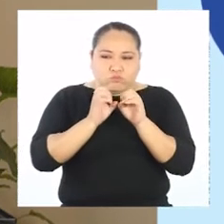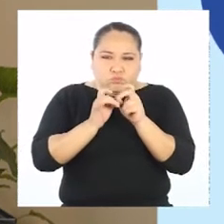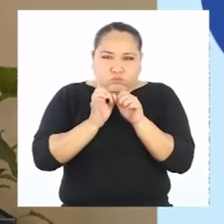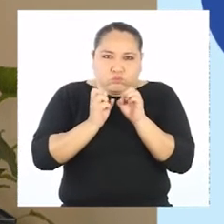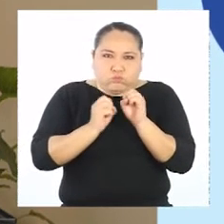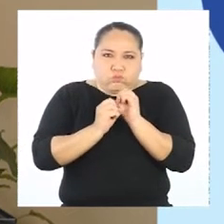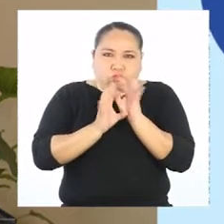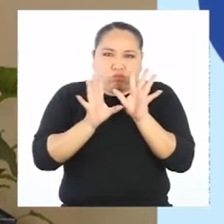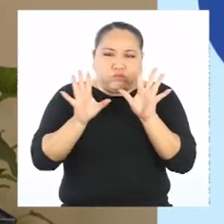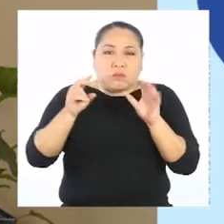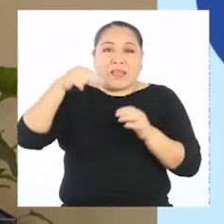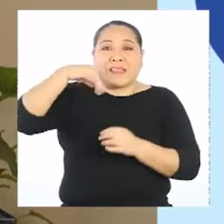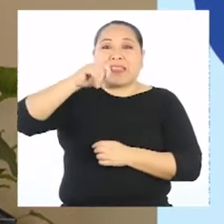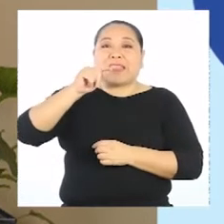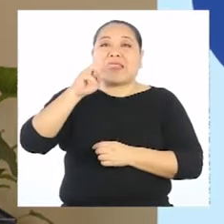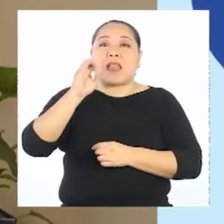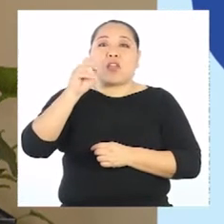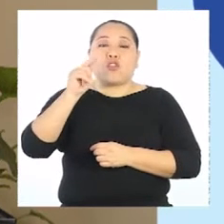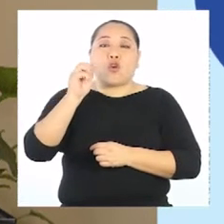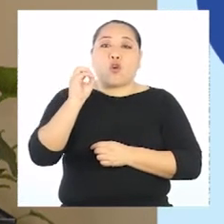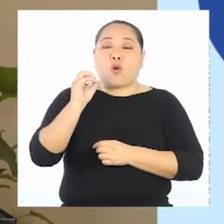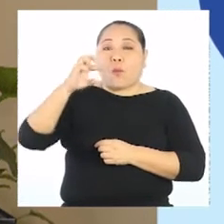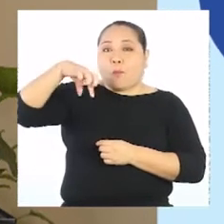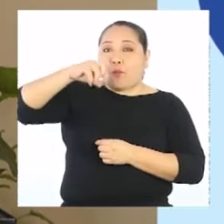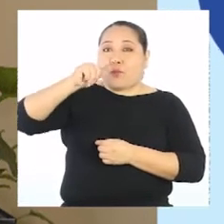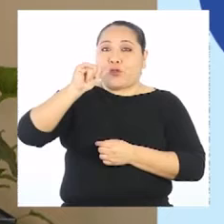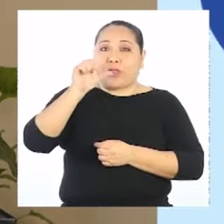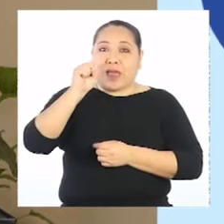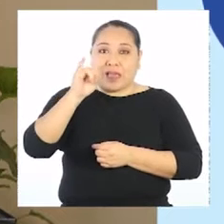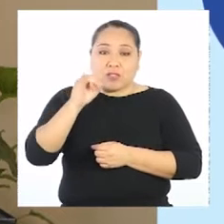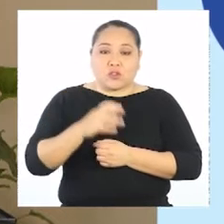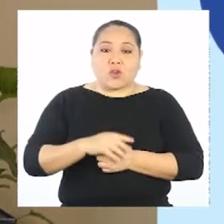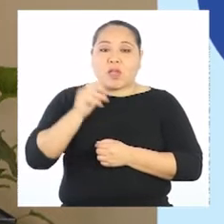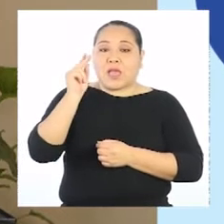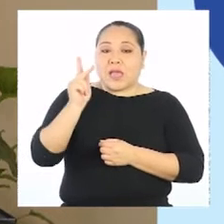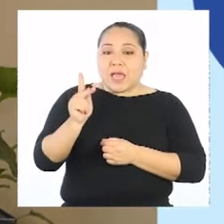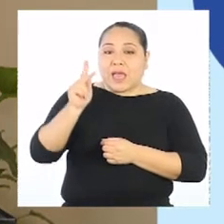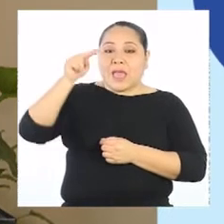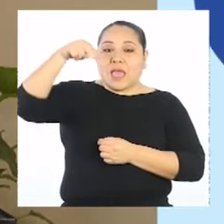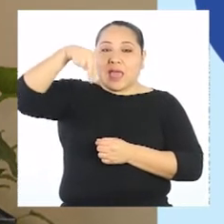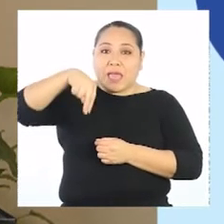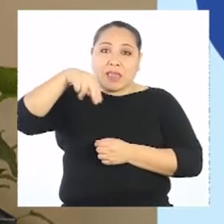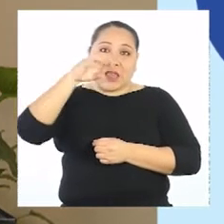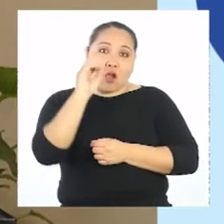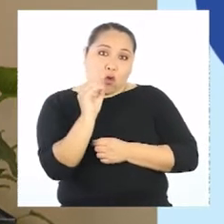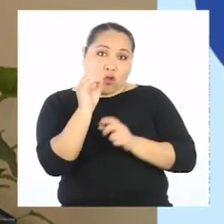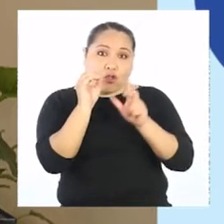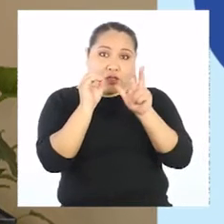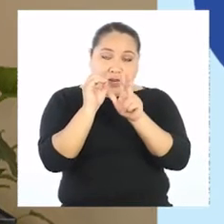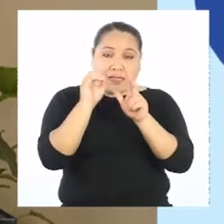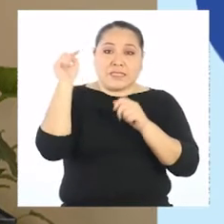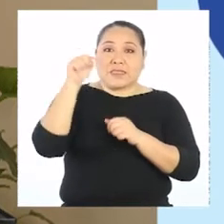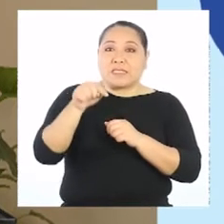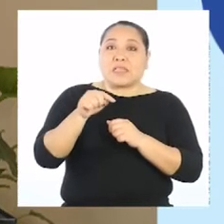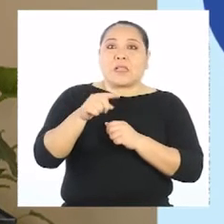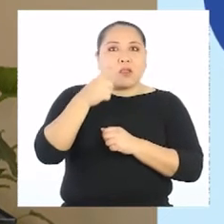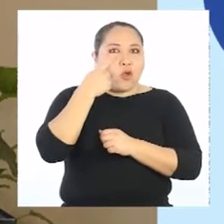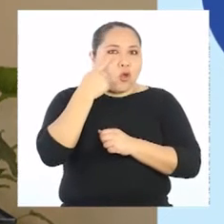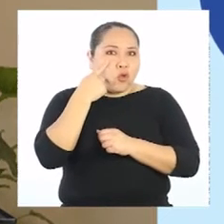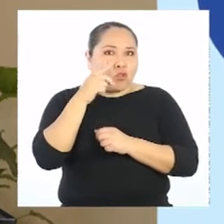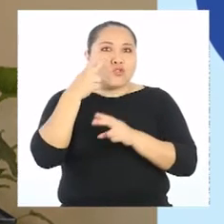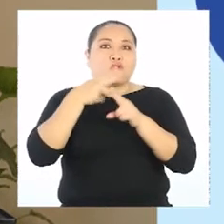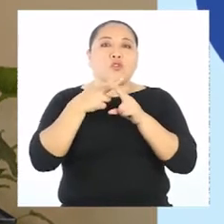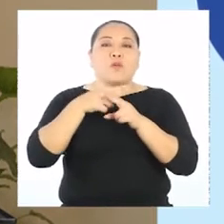en la combustión. El nitrato de potasio, es decir, KNO3, conocido como salitre,